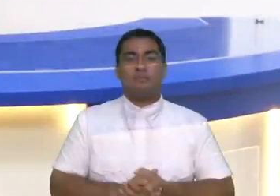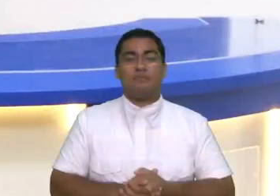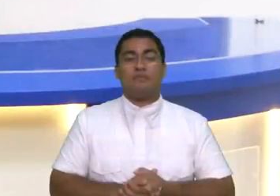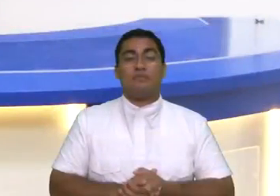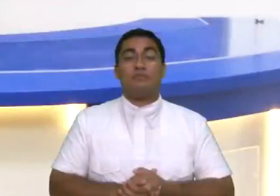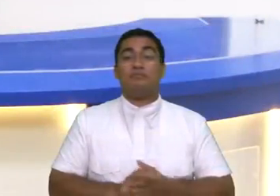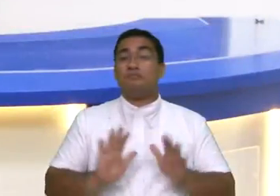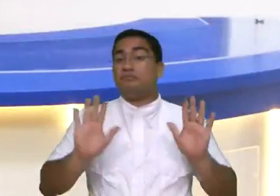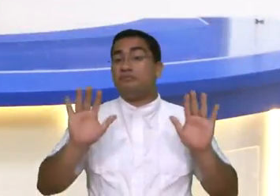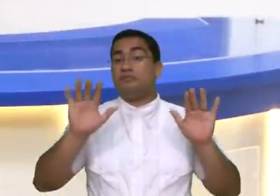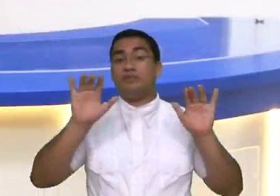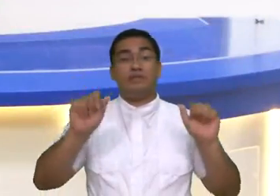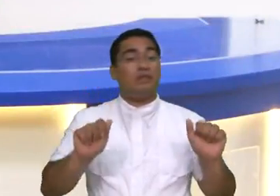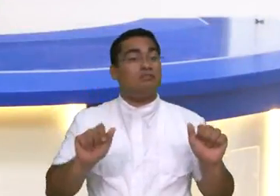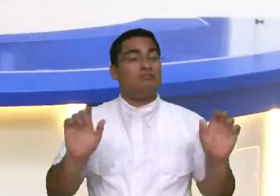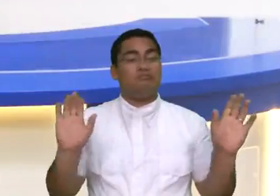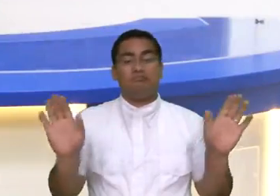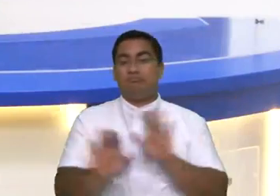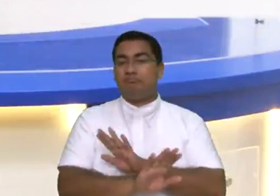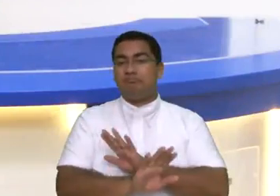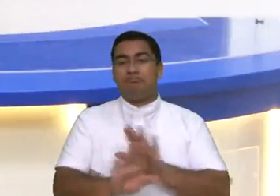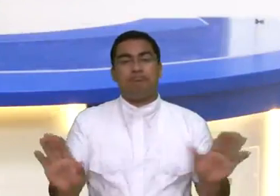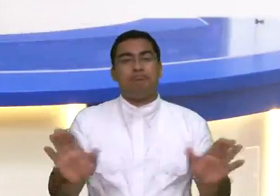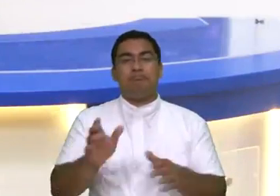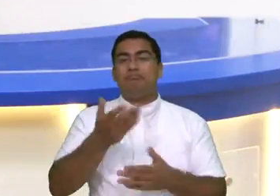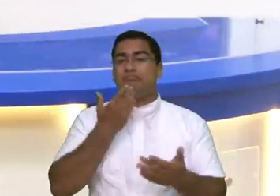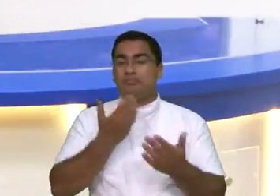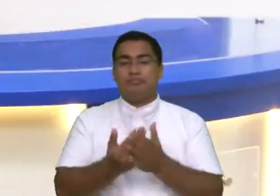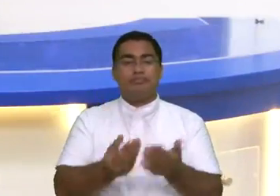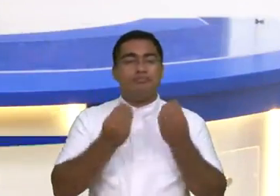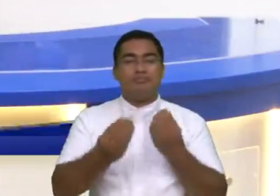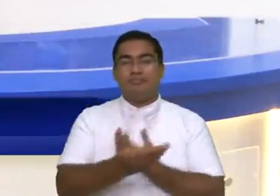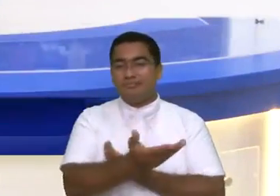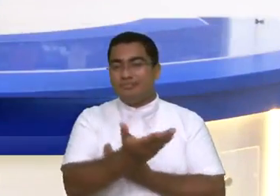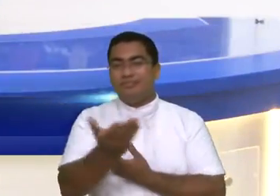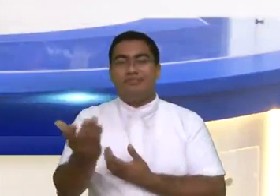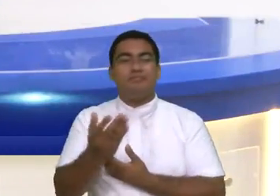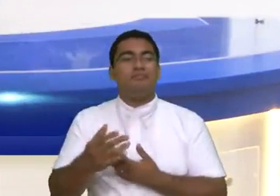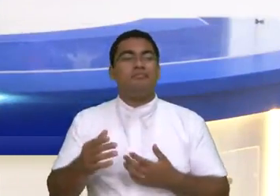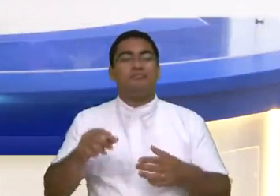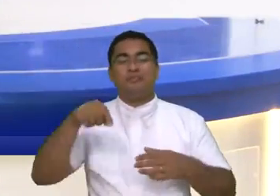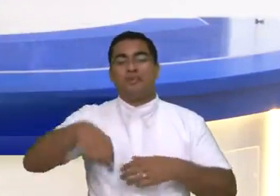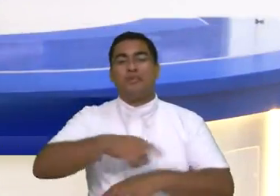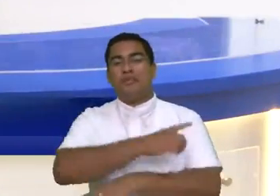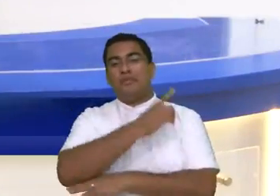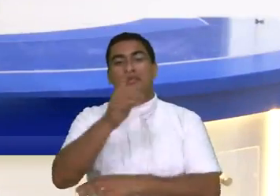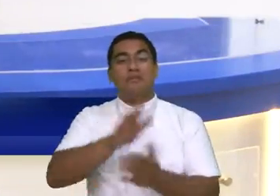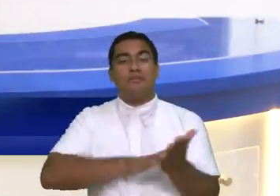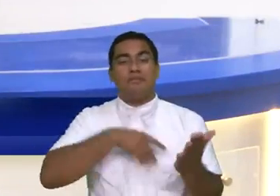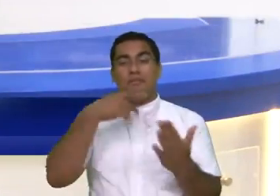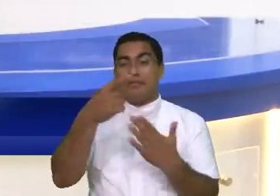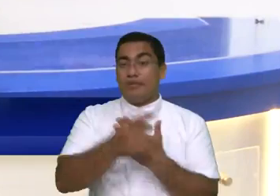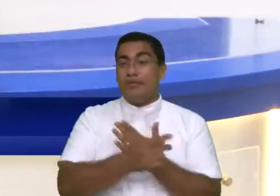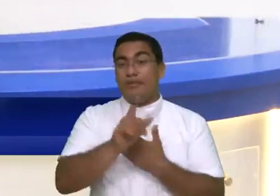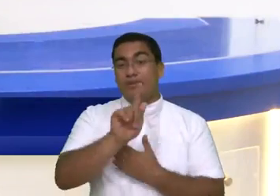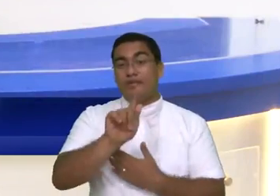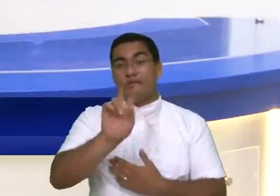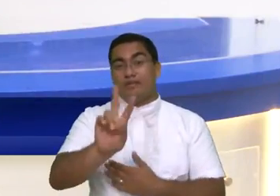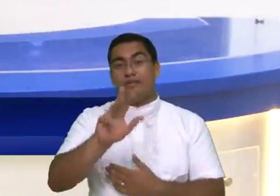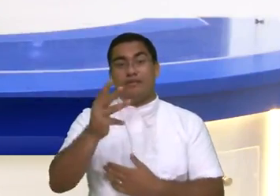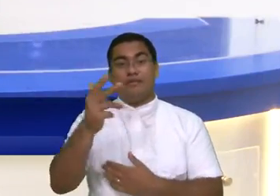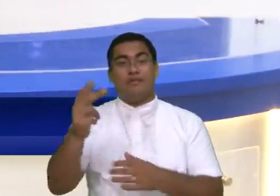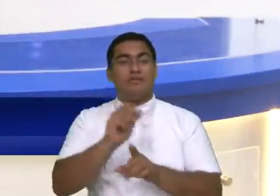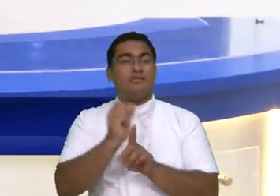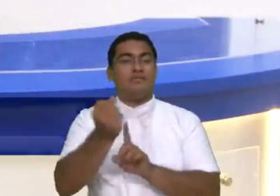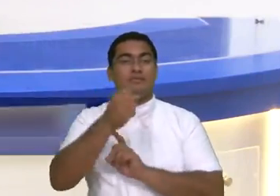Y de esta manera concluimos nuestra hora informativa. Gracias por habernos acompañado el día de hoy. Los dejamos con una programación de Canal 98, tu